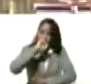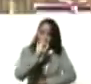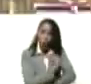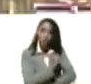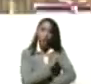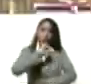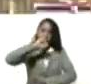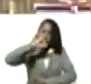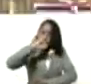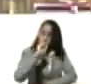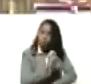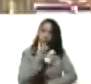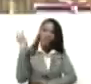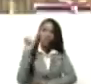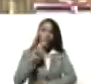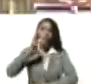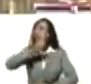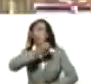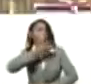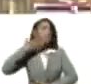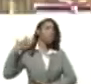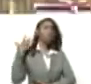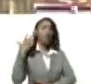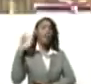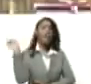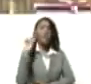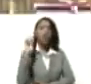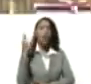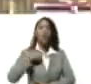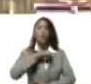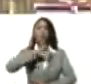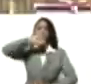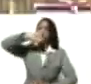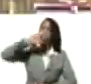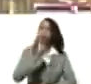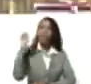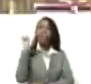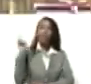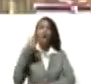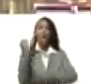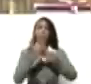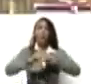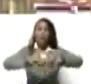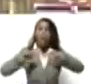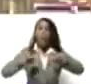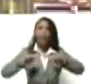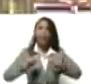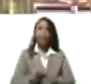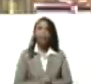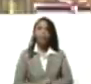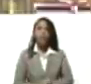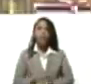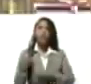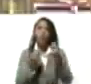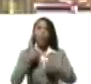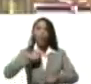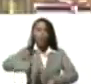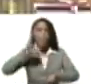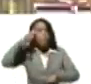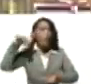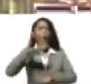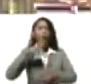por venezuela orgullo de venezuela nuestra amada venezuela como esta tierra como este pueblo